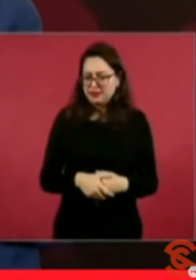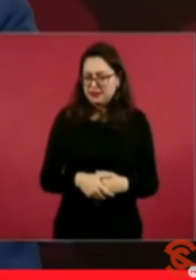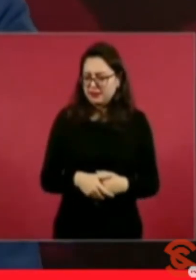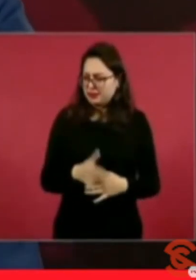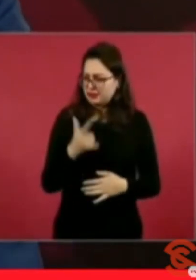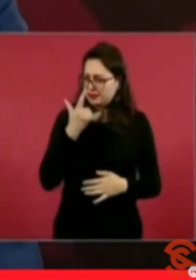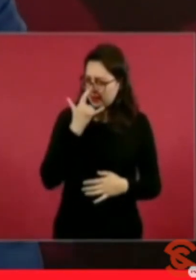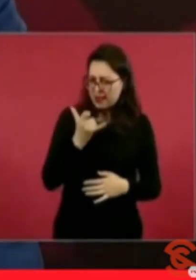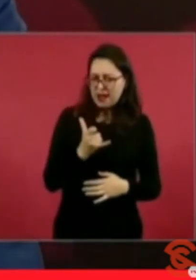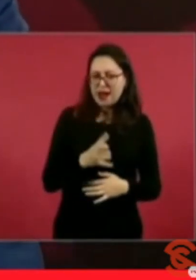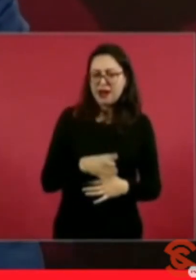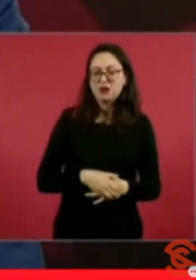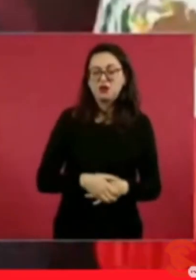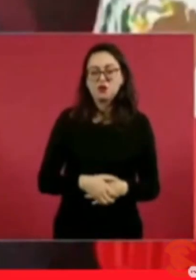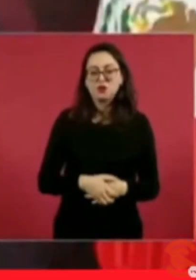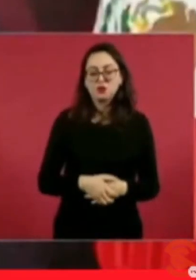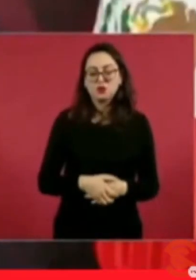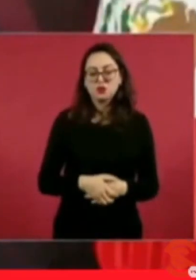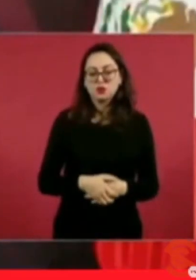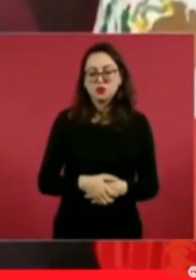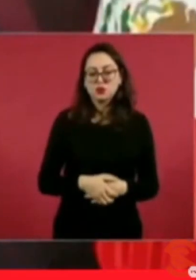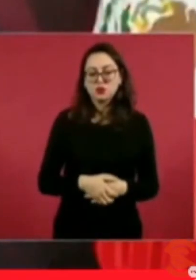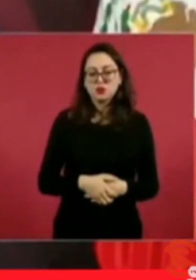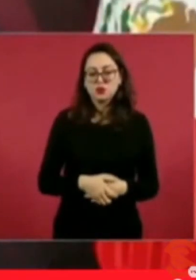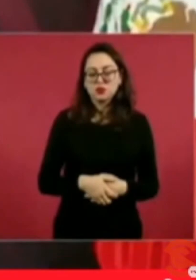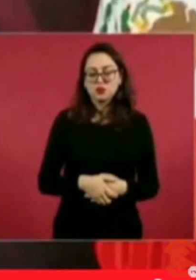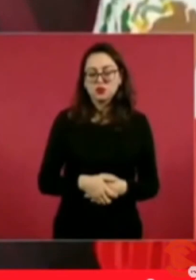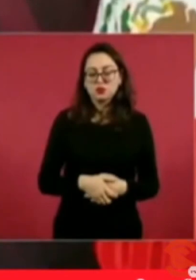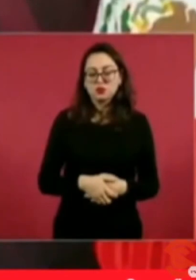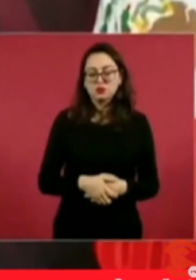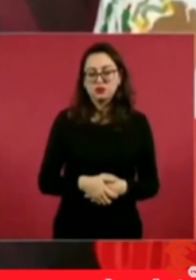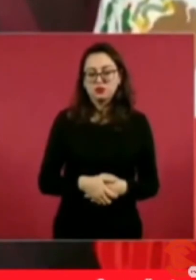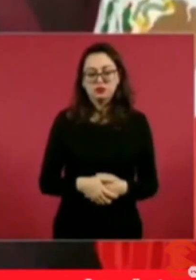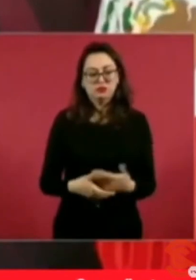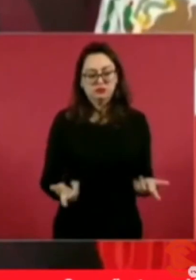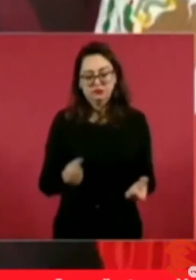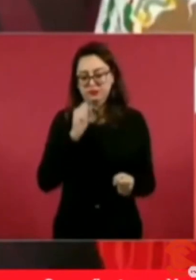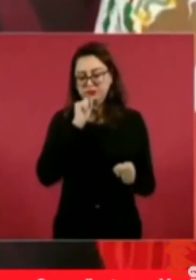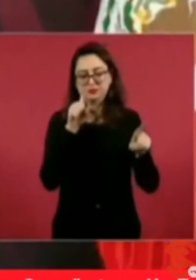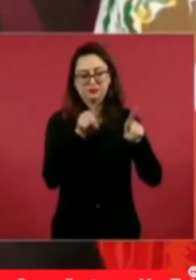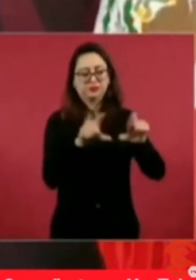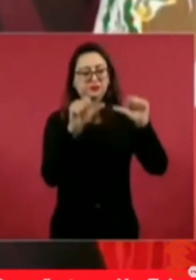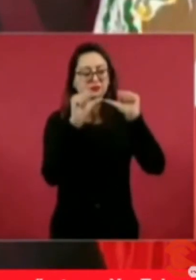estos mexicanos a favor de la corrupción,